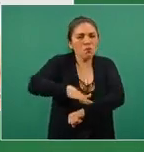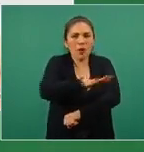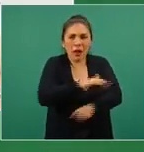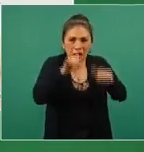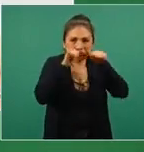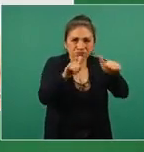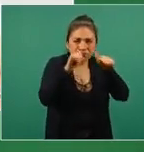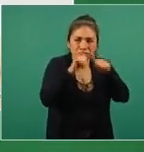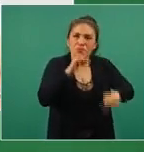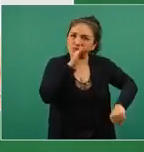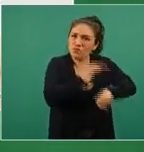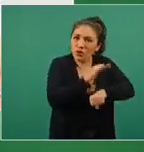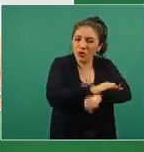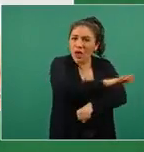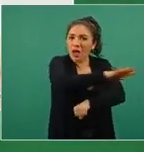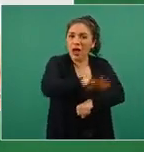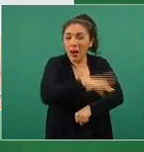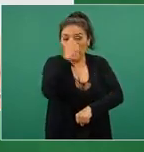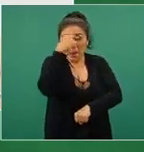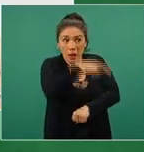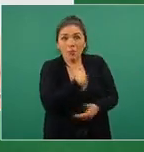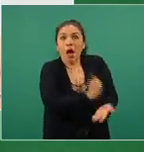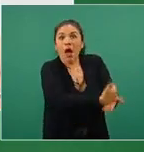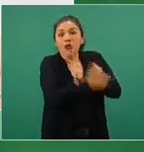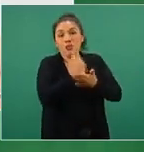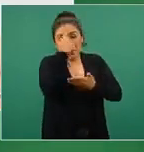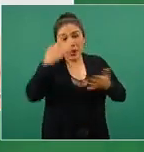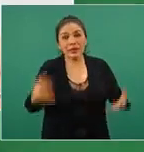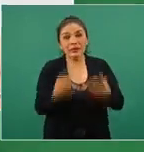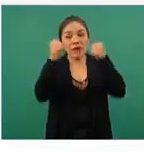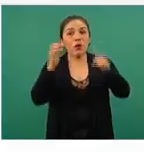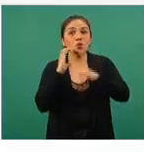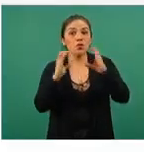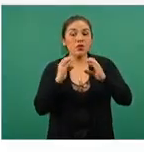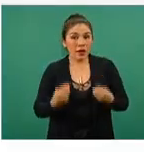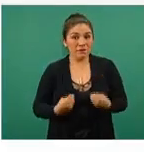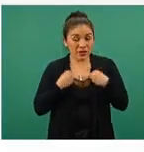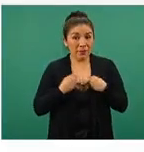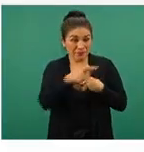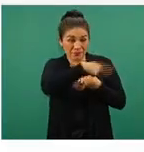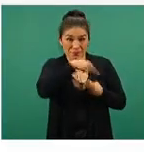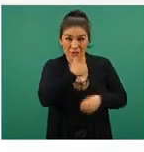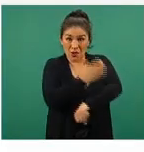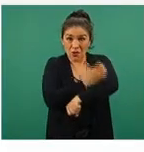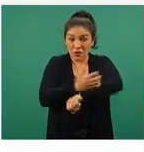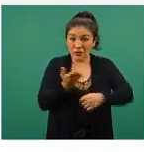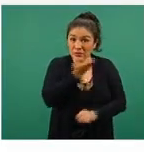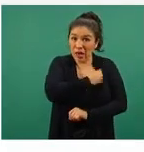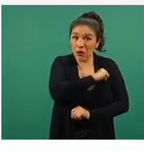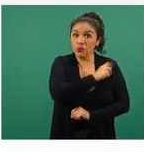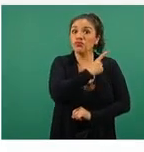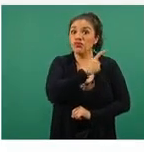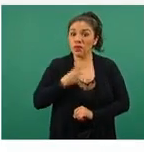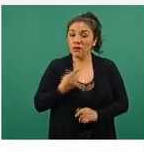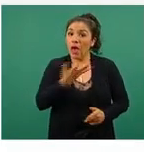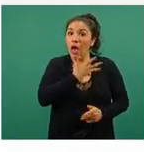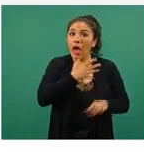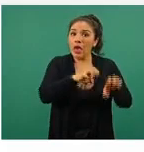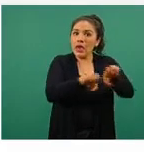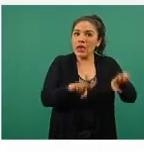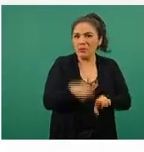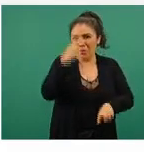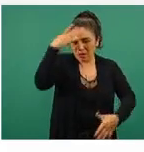de cuidar y de proteger a quienes nos iban a salvar y a cuidar. Mis compañeros de salud deberían de contar con sus